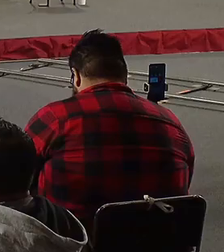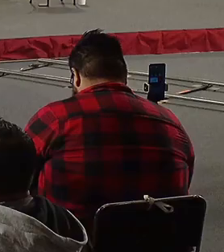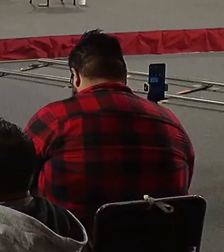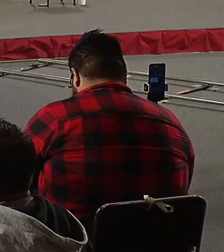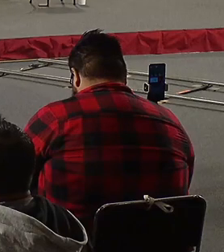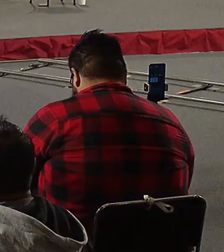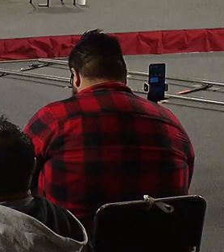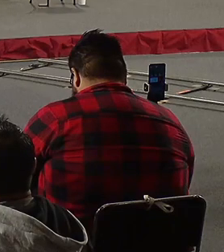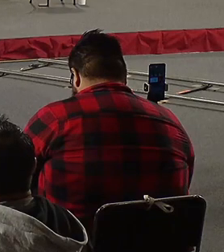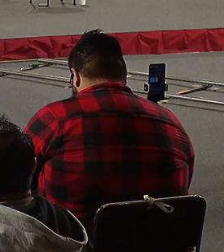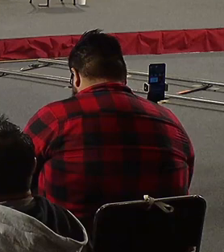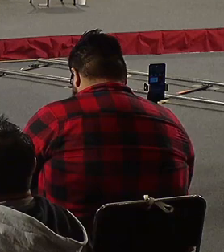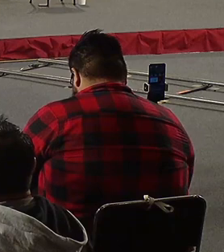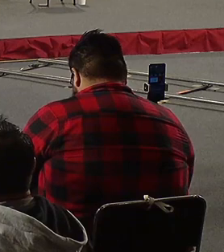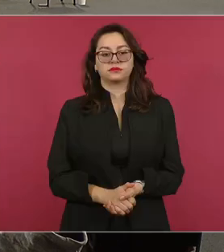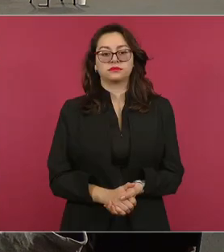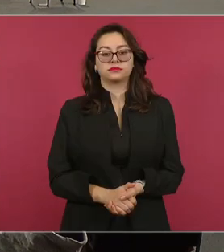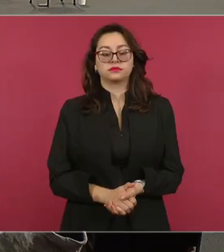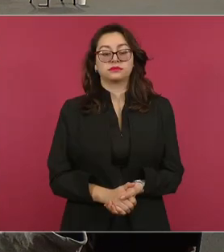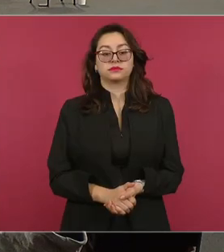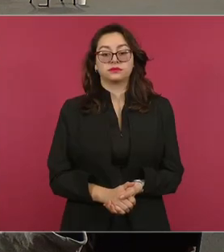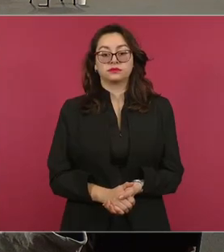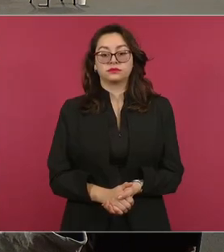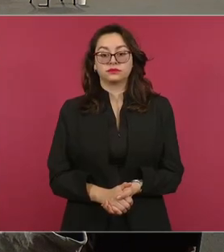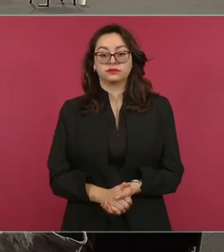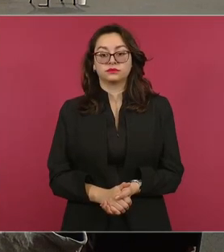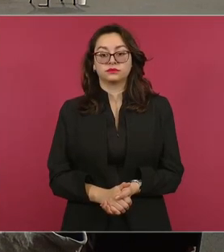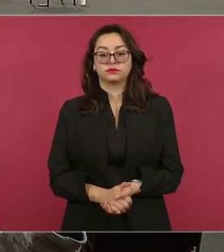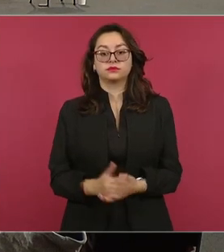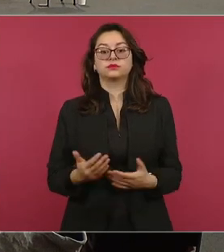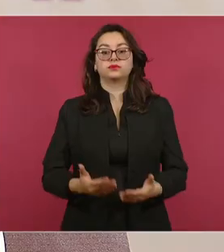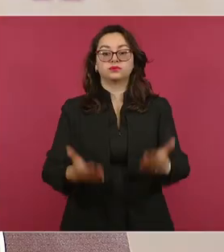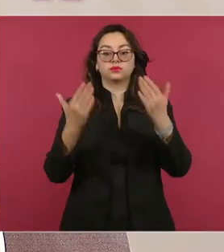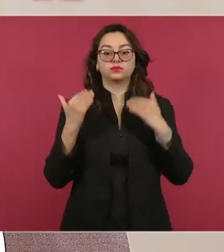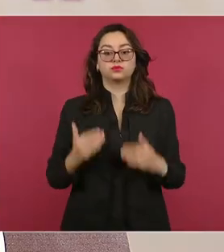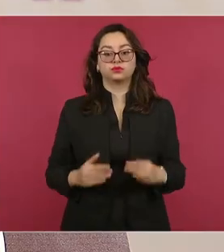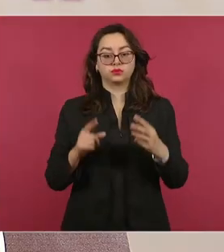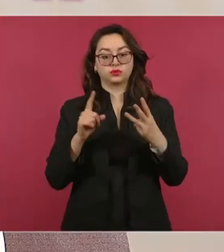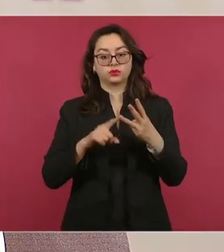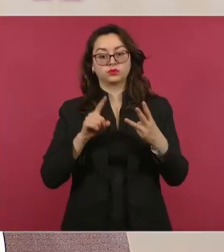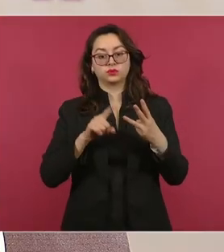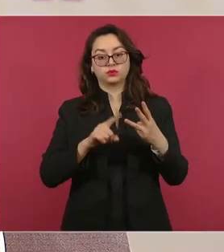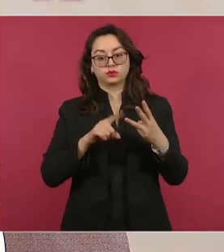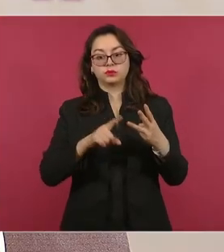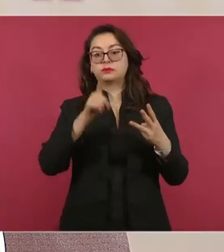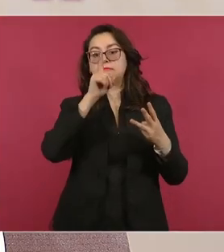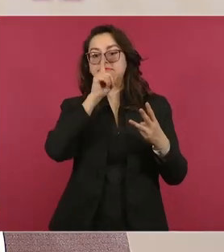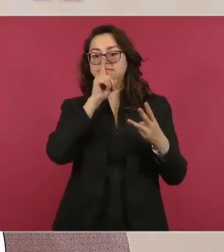Vamos con la siguiente. Esta es una lamentable